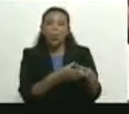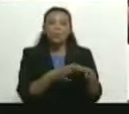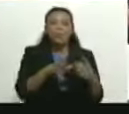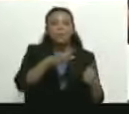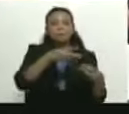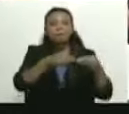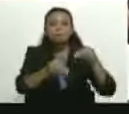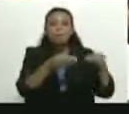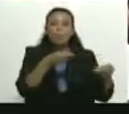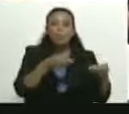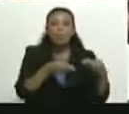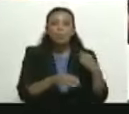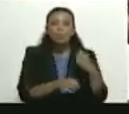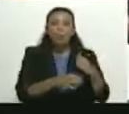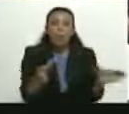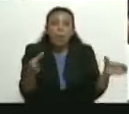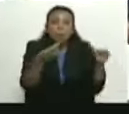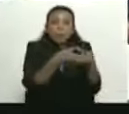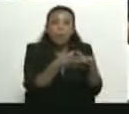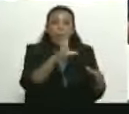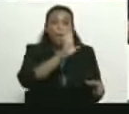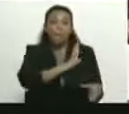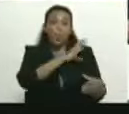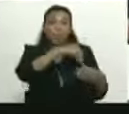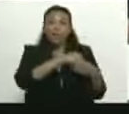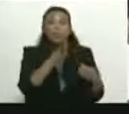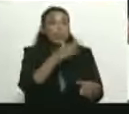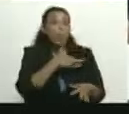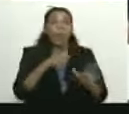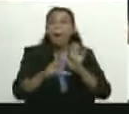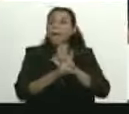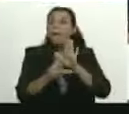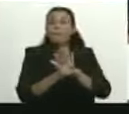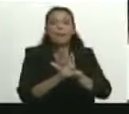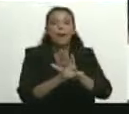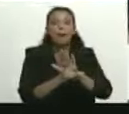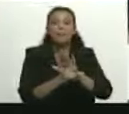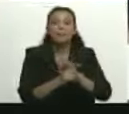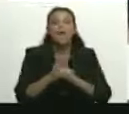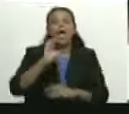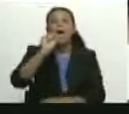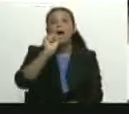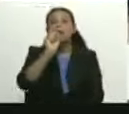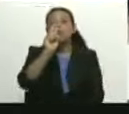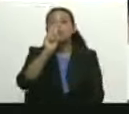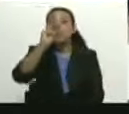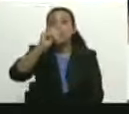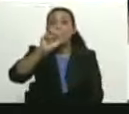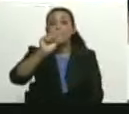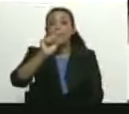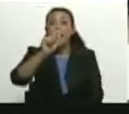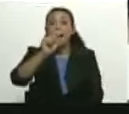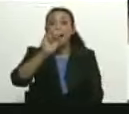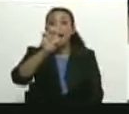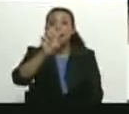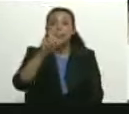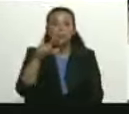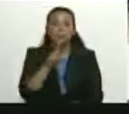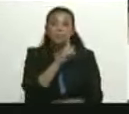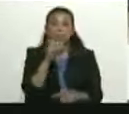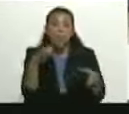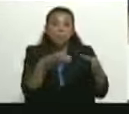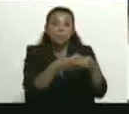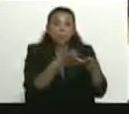manipulación de una organización no gubernamental llamada Súmate. Lo que pudo haber